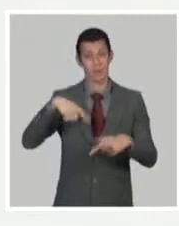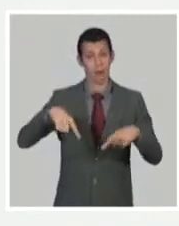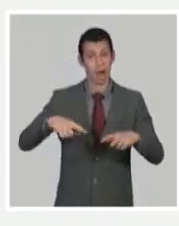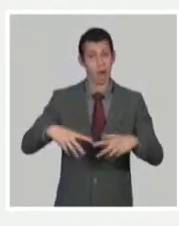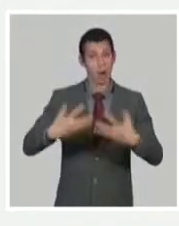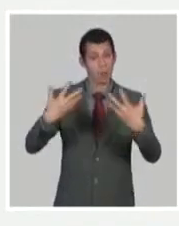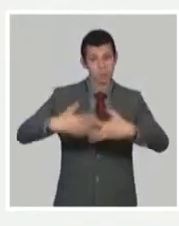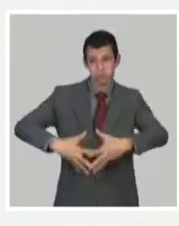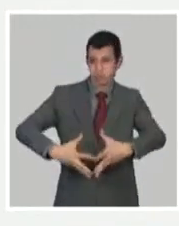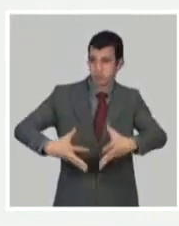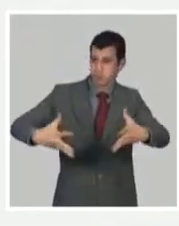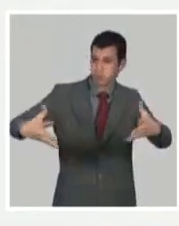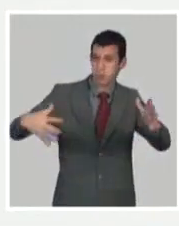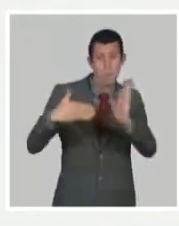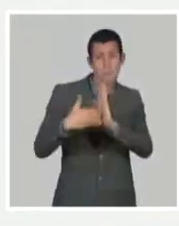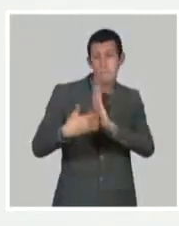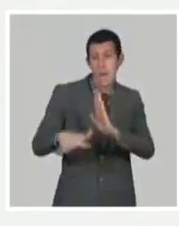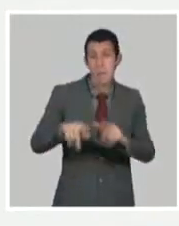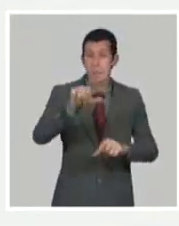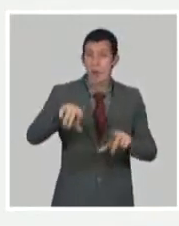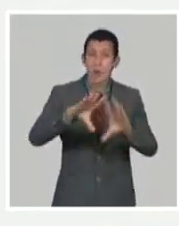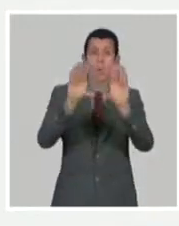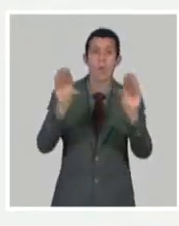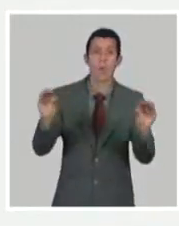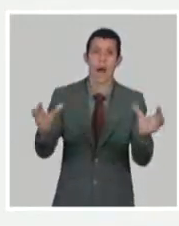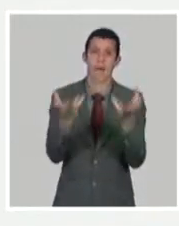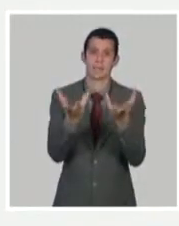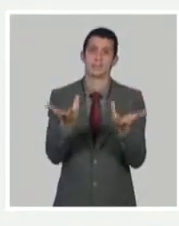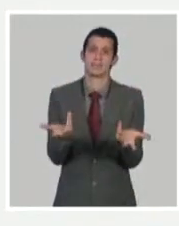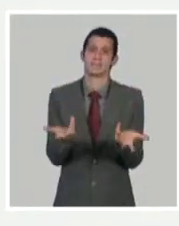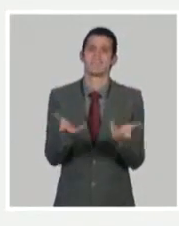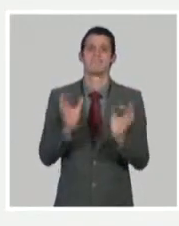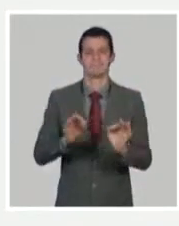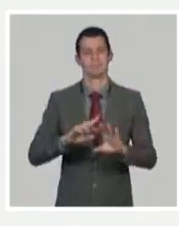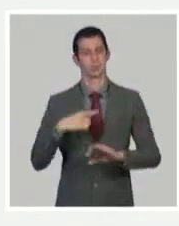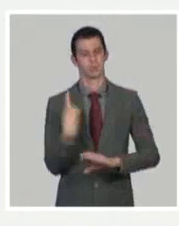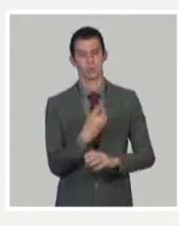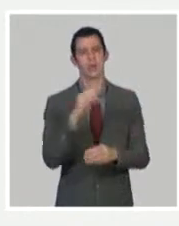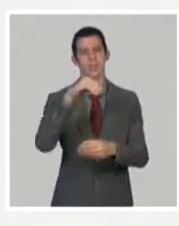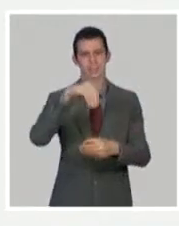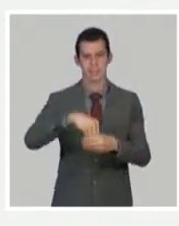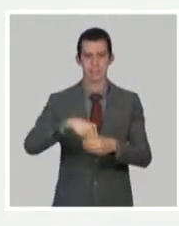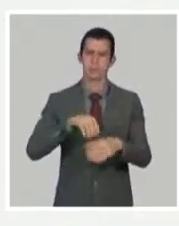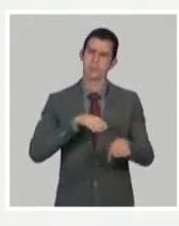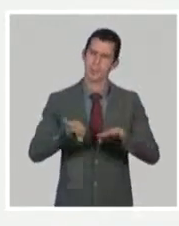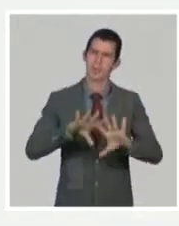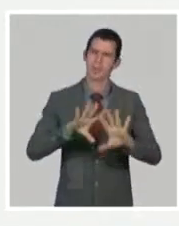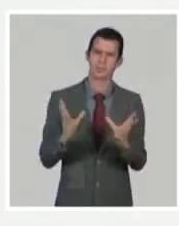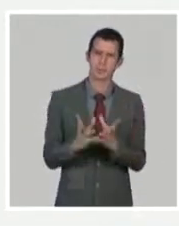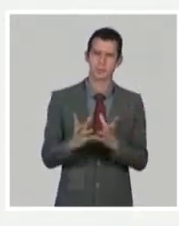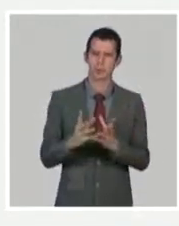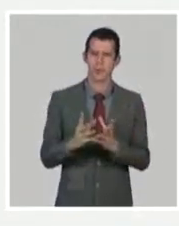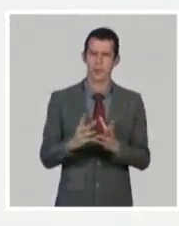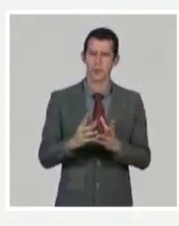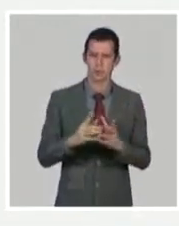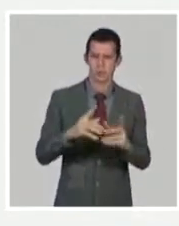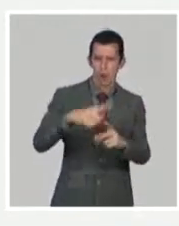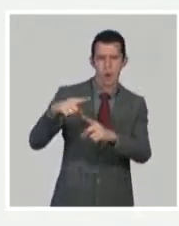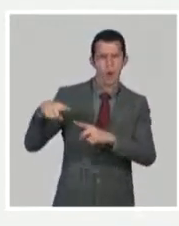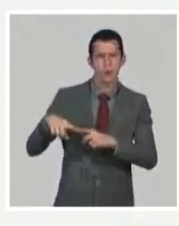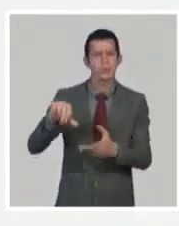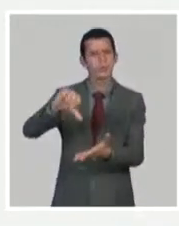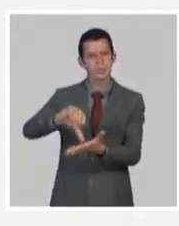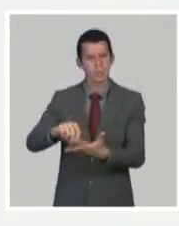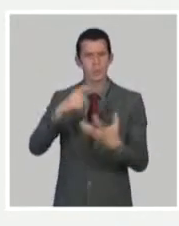El sistema productivo nuestro también se alista. Nosotros, bueno, todas estas instituciones han participado en